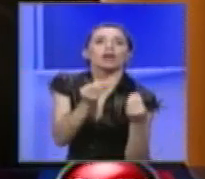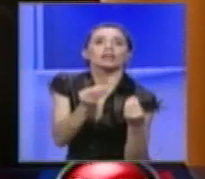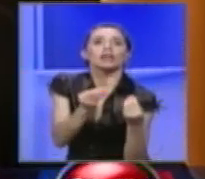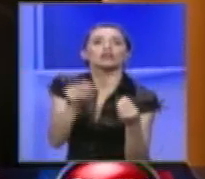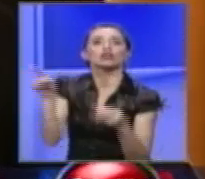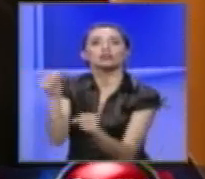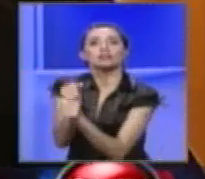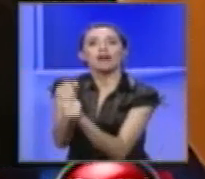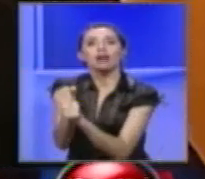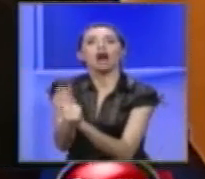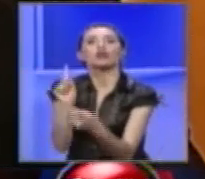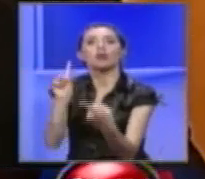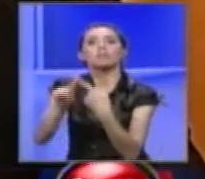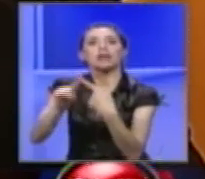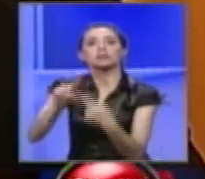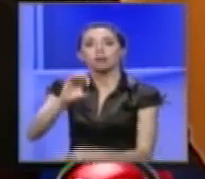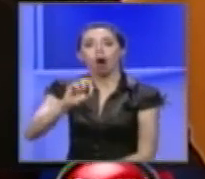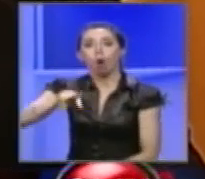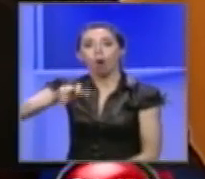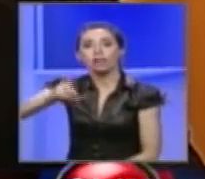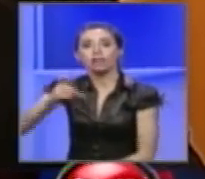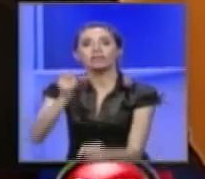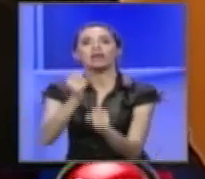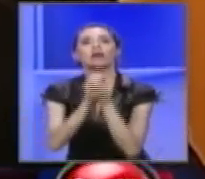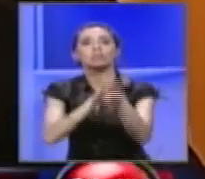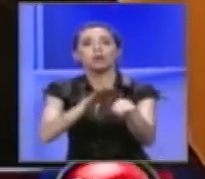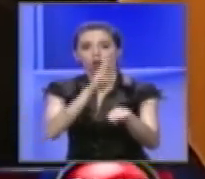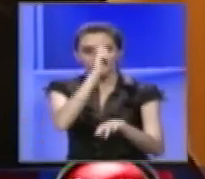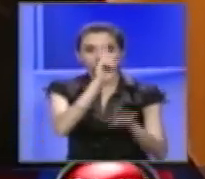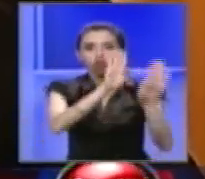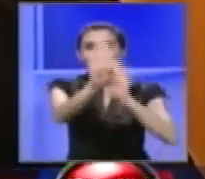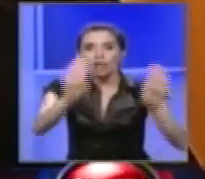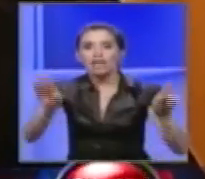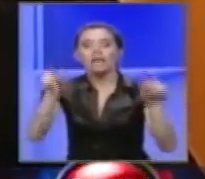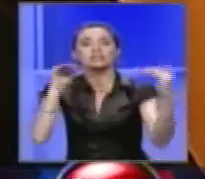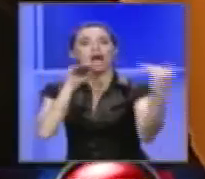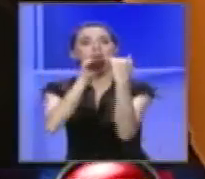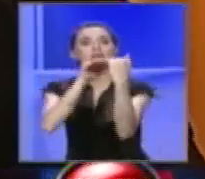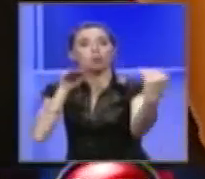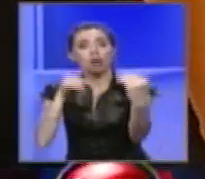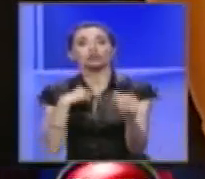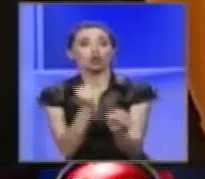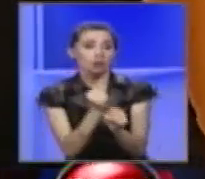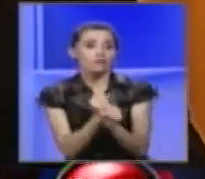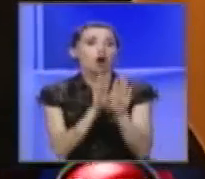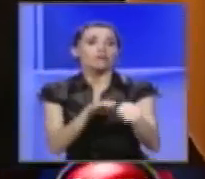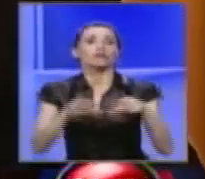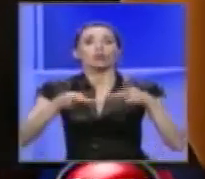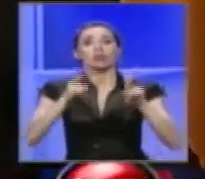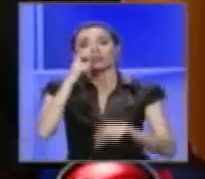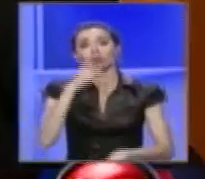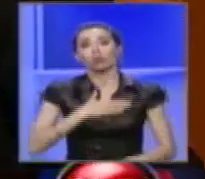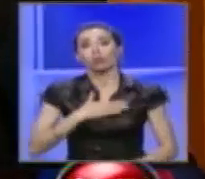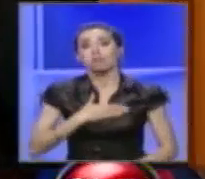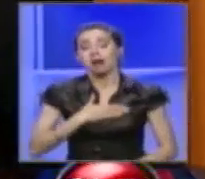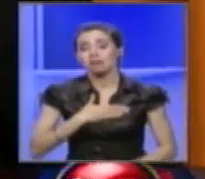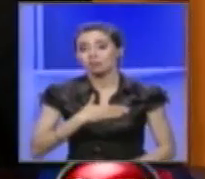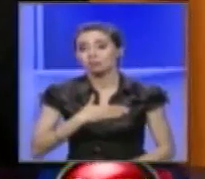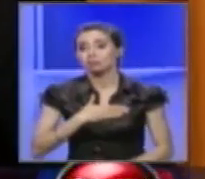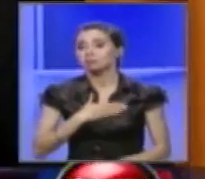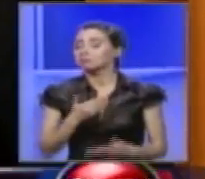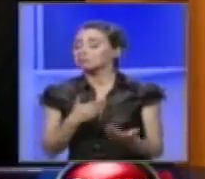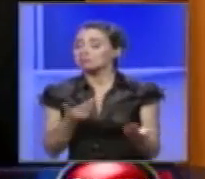trabajo en ONGs que apoyan ese tipo de temas, la tolerancia, la igualdad. Bueno, pues yo trabajo por los derechos humanos y